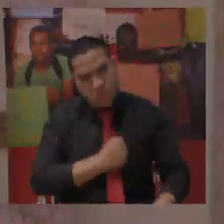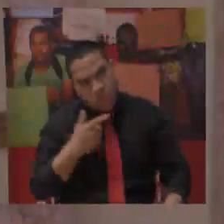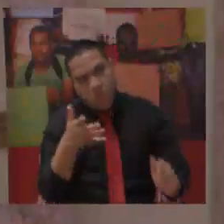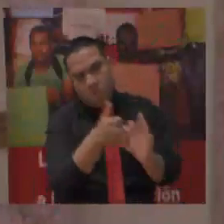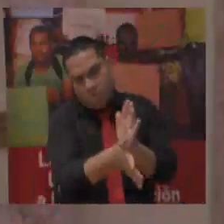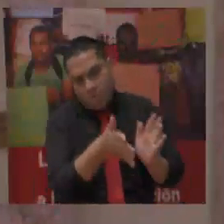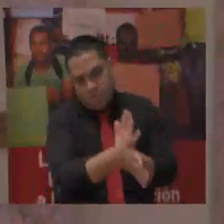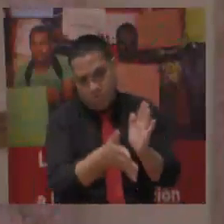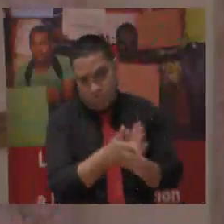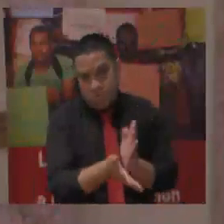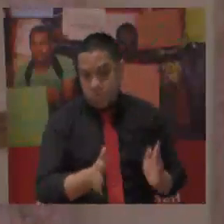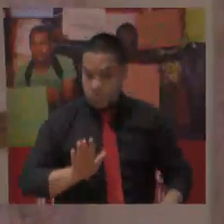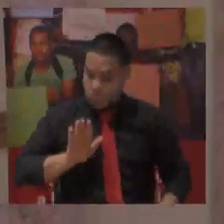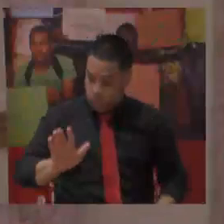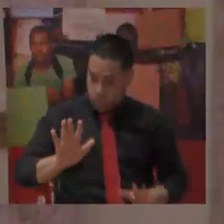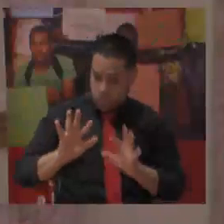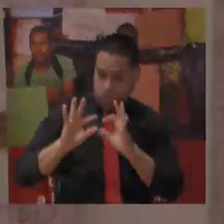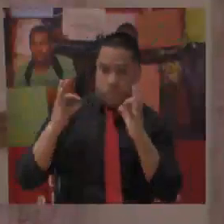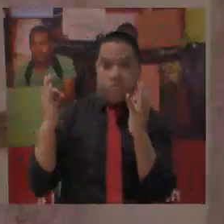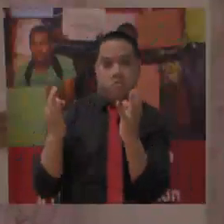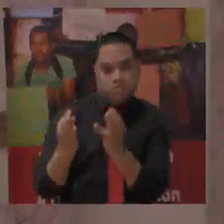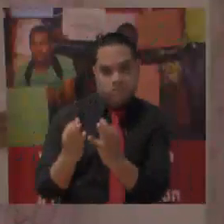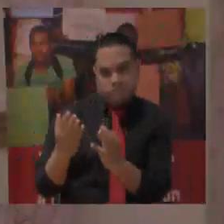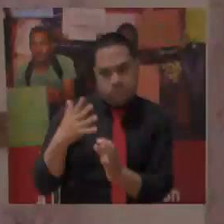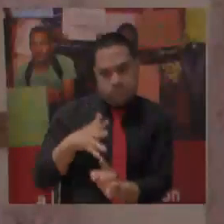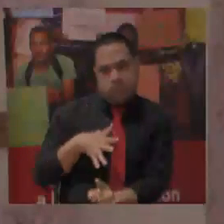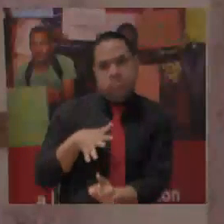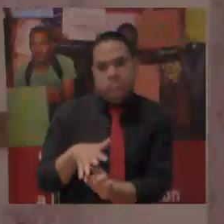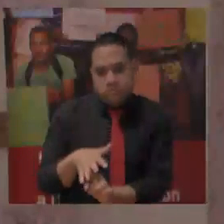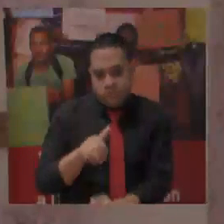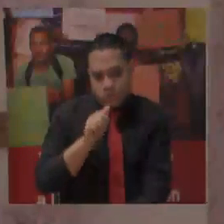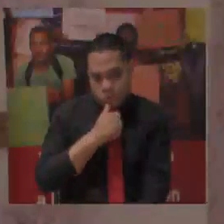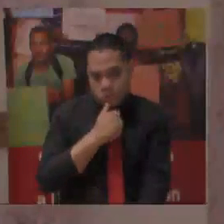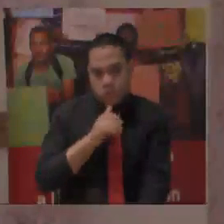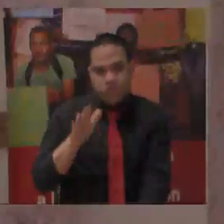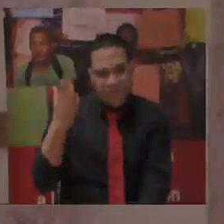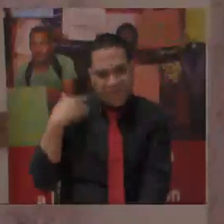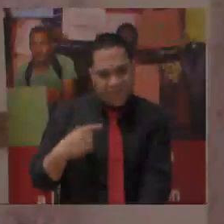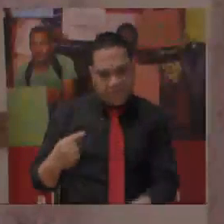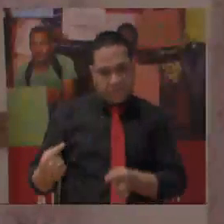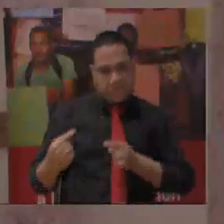porque vos y tu familia han sido unos afectados directos de este conflicto.